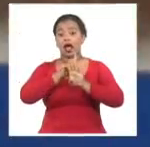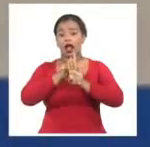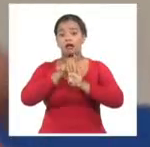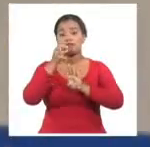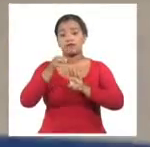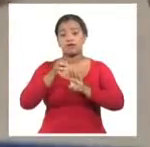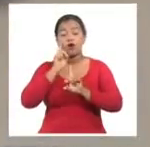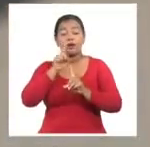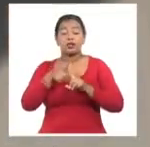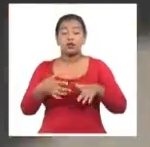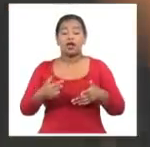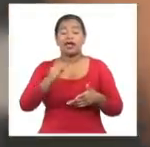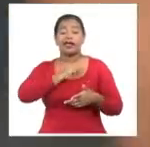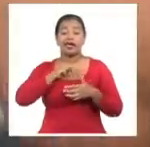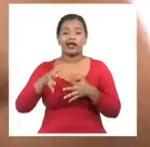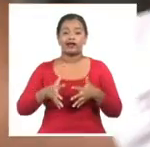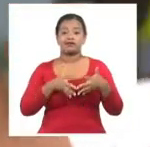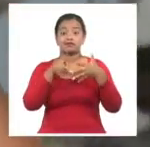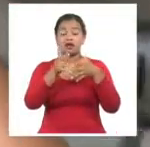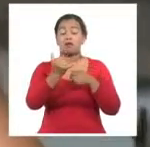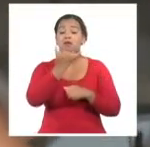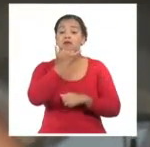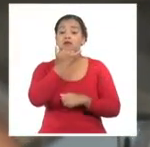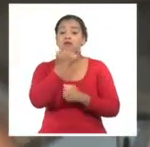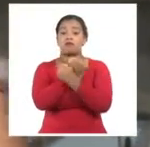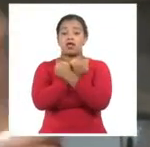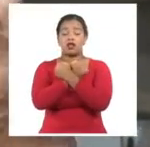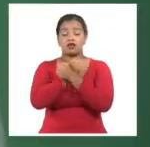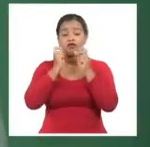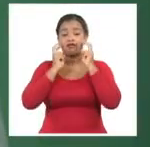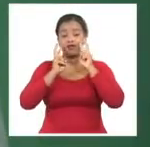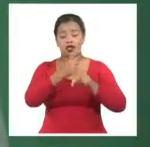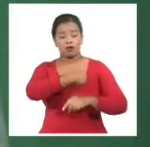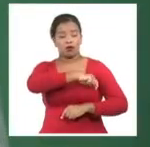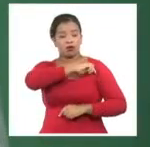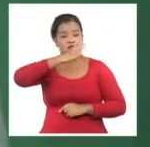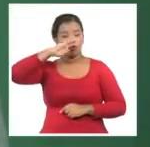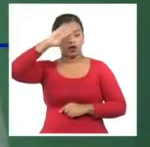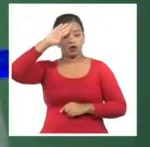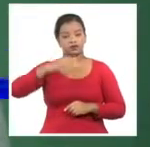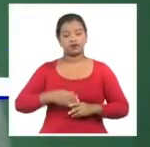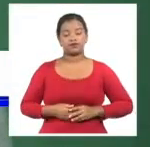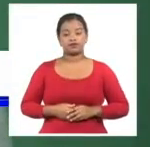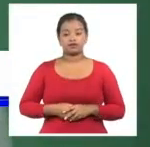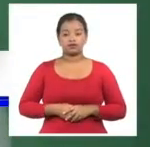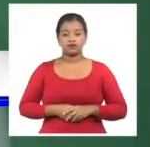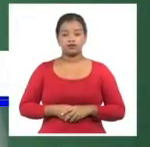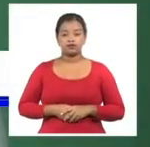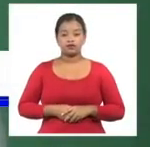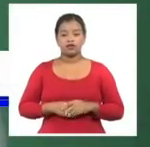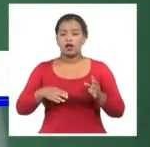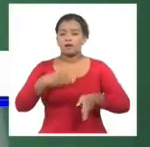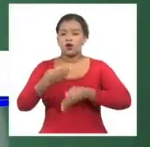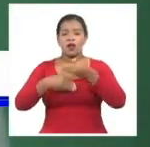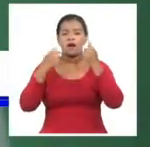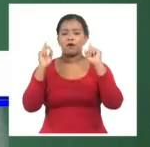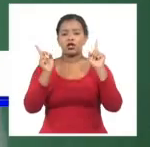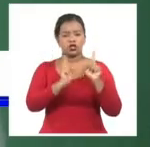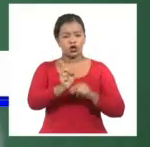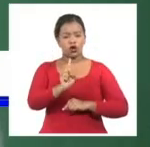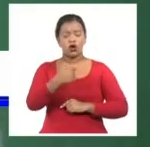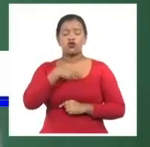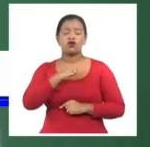lo que pone en riesgo la vida y seguridad de los cubanos. Que uno tenga problemas políticos ni nada, sino para mejorar, a